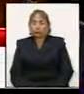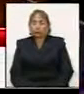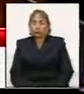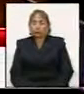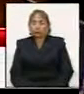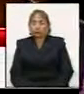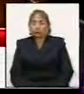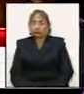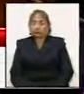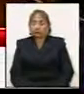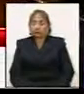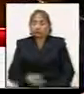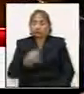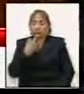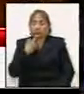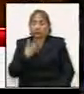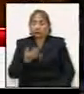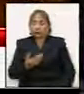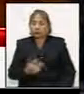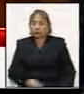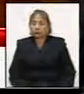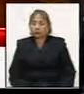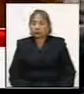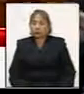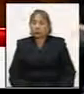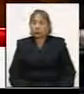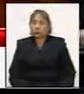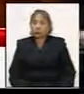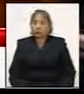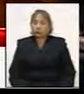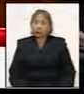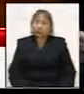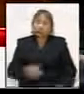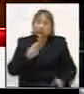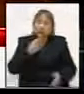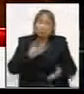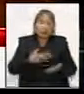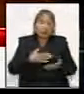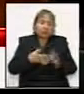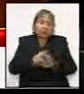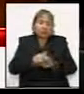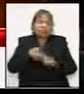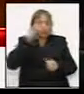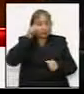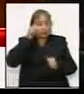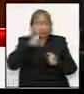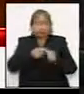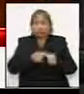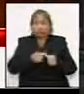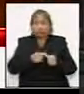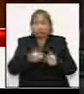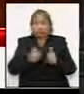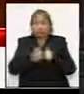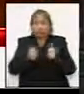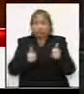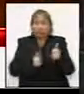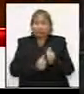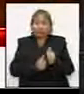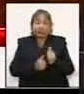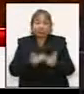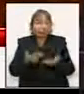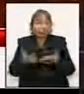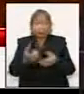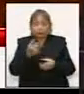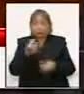Gilbonio, gracias, presidenta. Solamente, presidenta, sumarme a lo que han dicho mis colegas, pero recordar también que hay una situación detrás de lo que hoy estamos